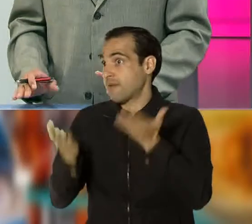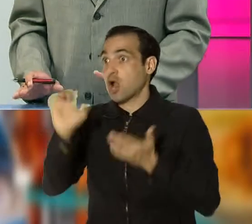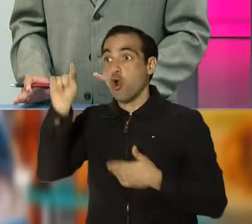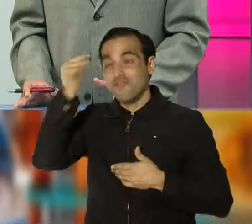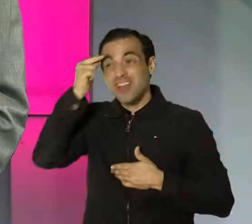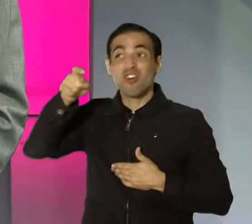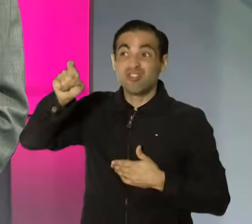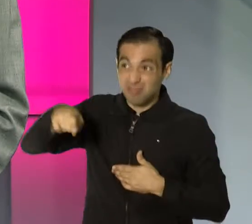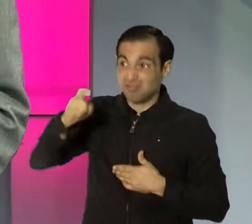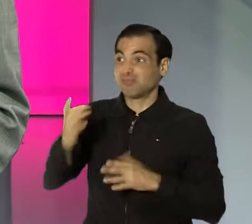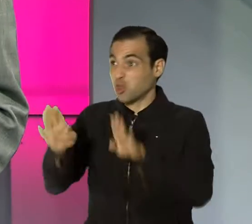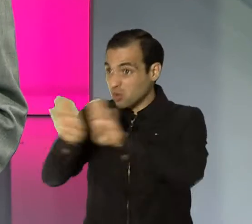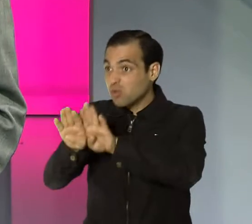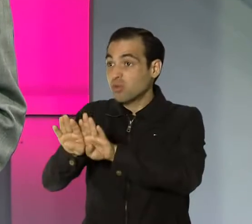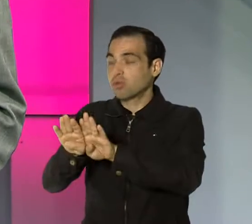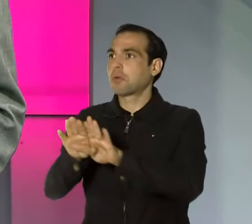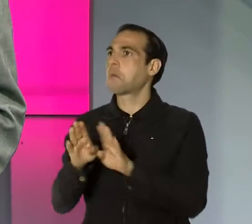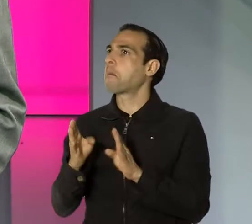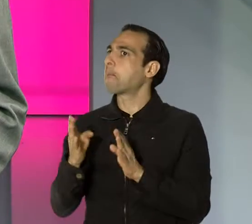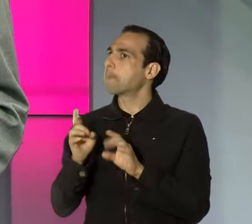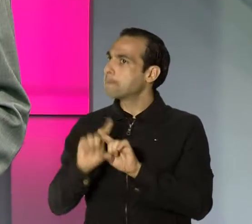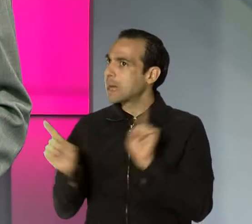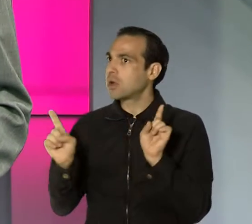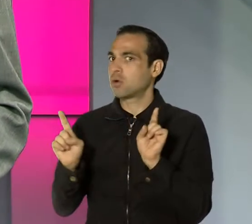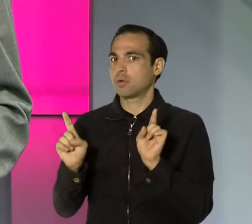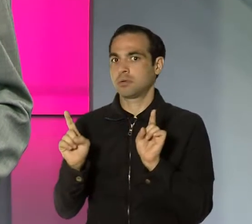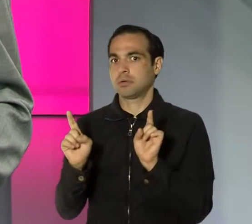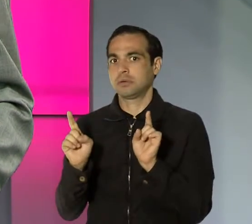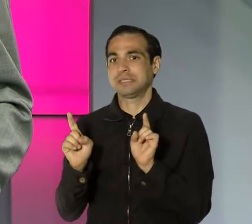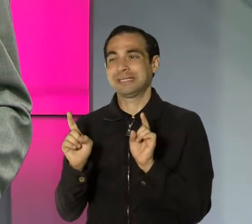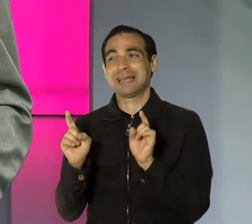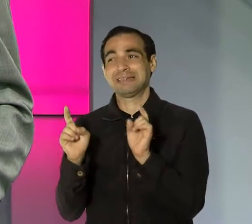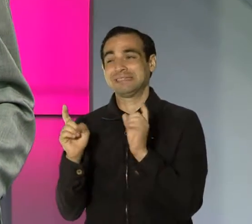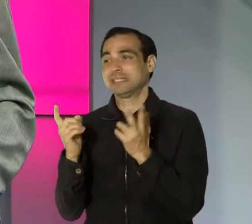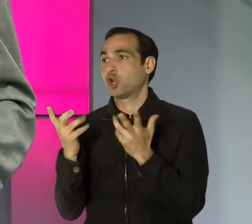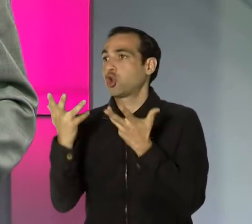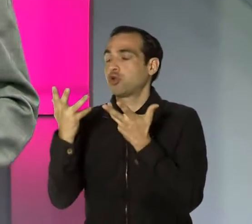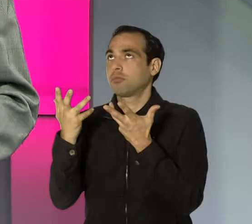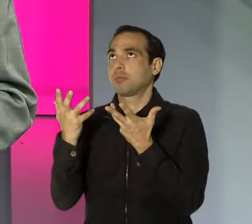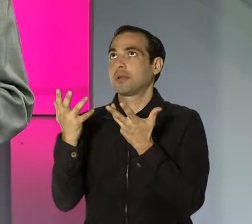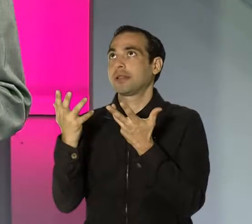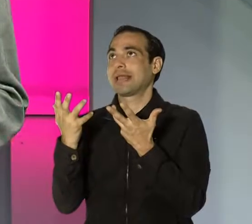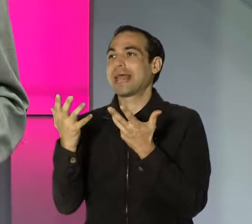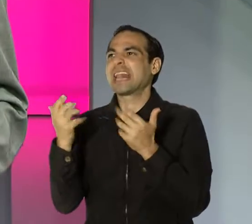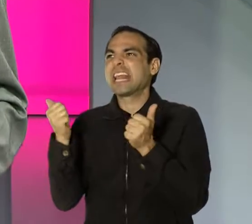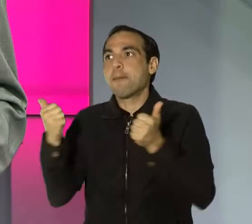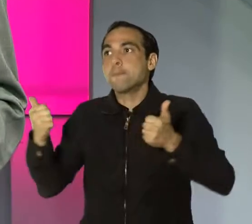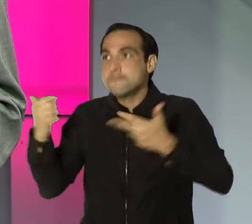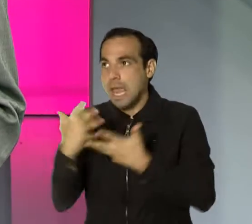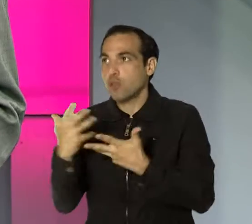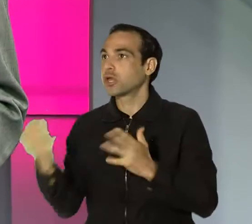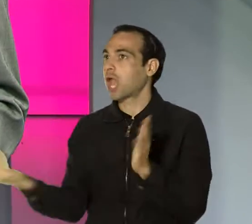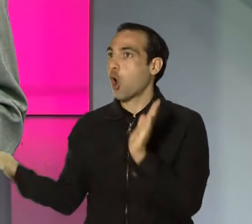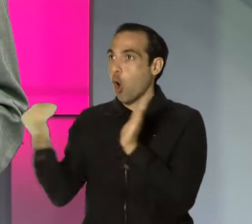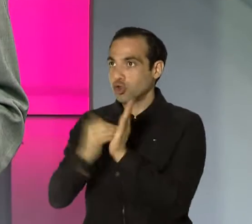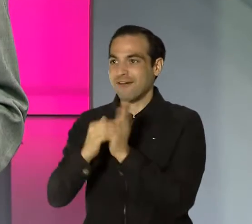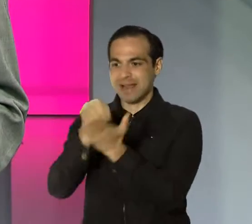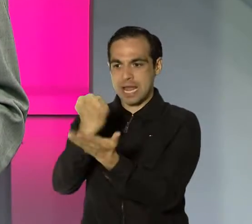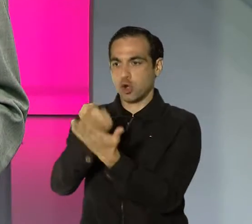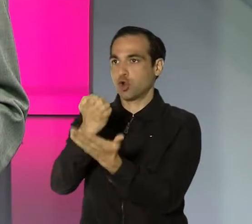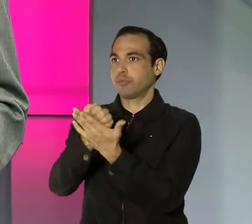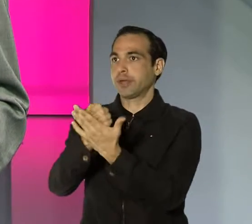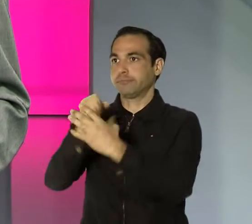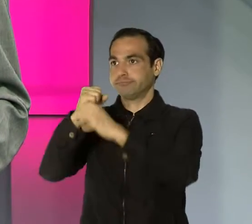Pero se teme la repetición de una burbuja inflacionaria justamente con este concepto de las